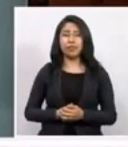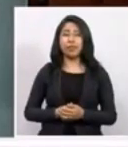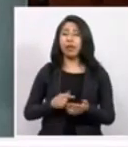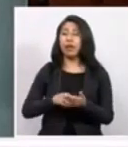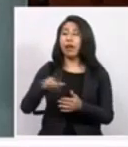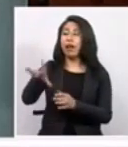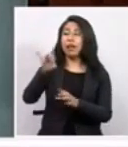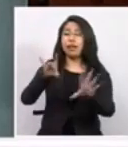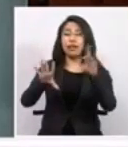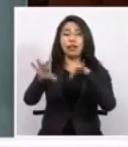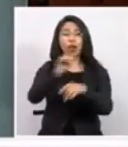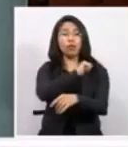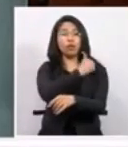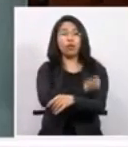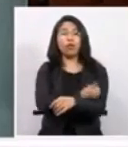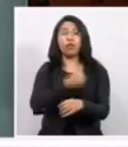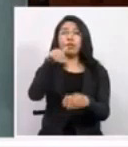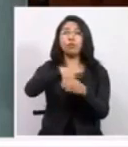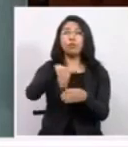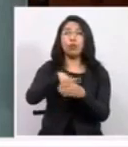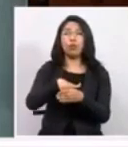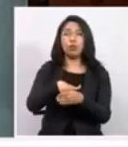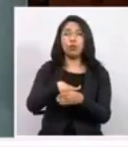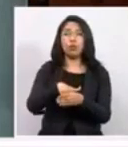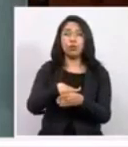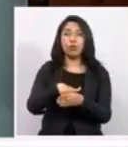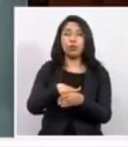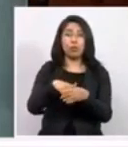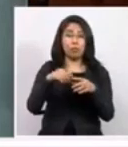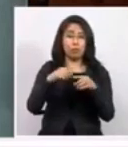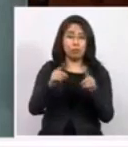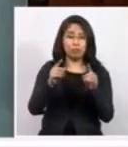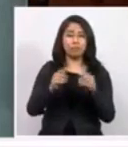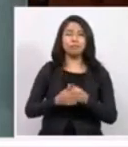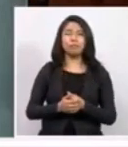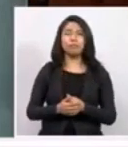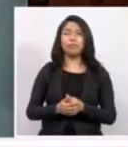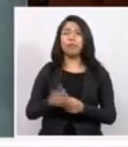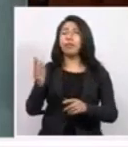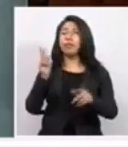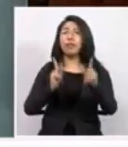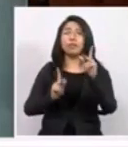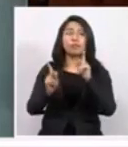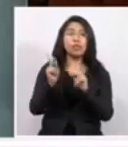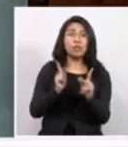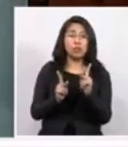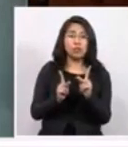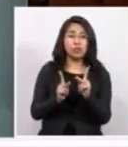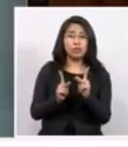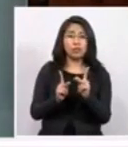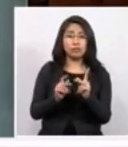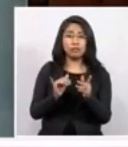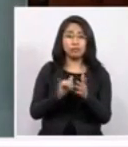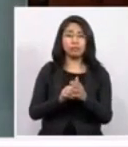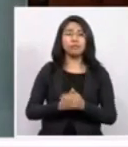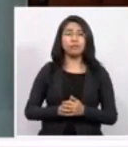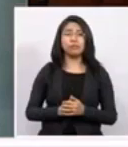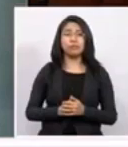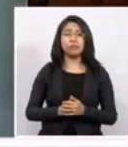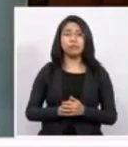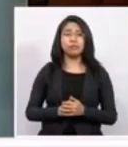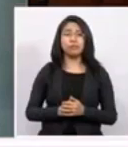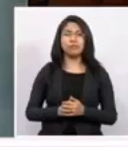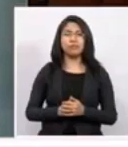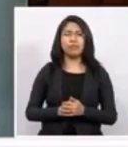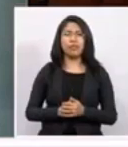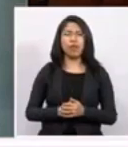las autoridades mediante el voto si a la vez el pueblo al que se debe la democracia